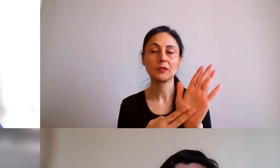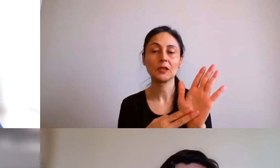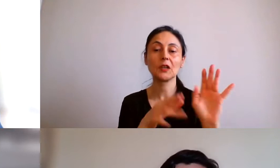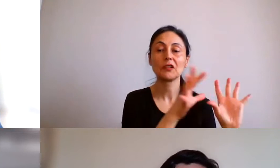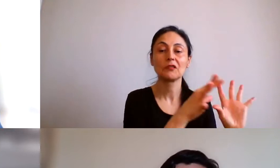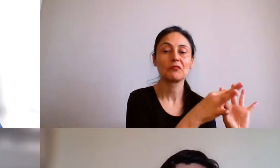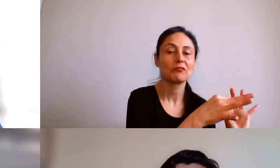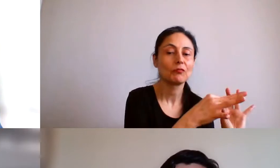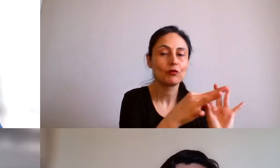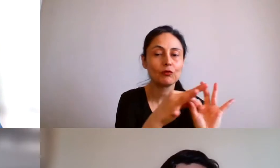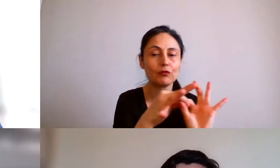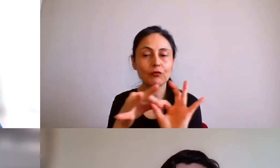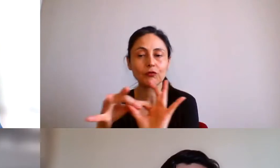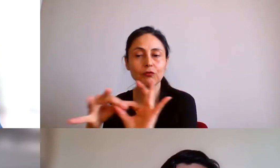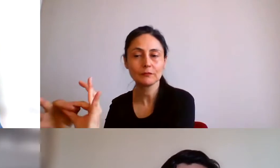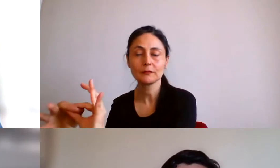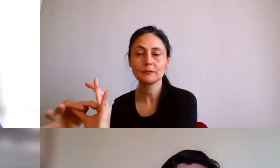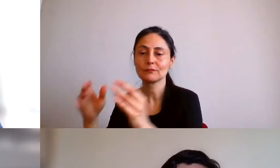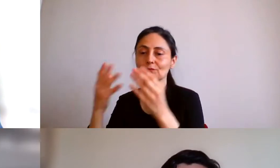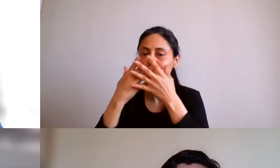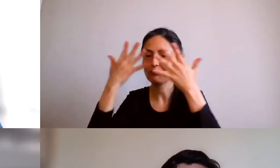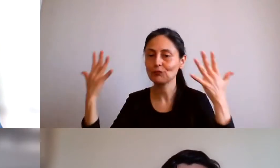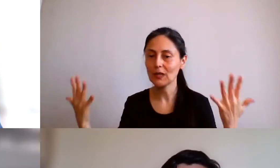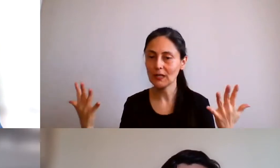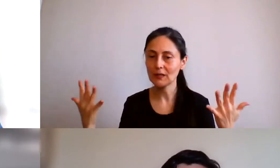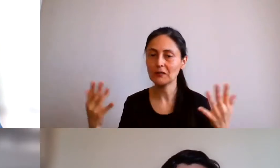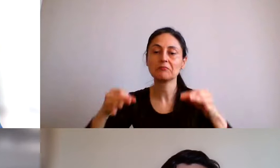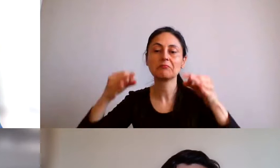correlato muy claro y preciso.